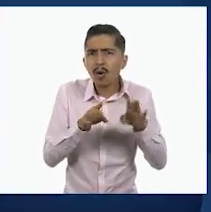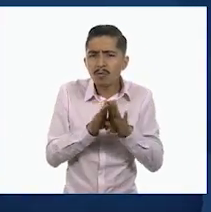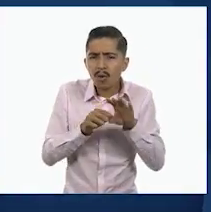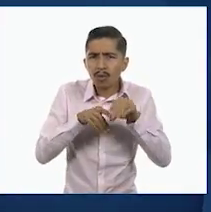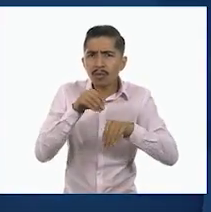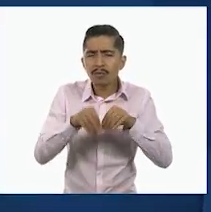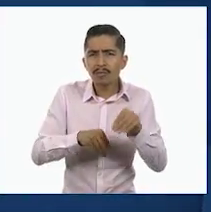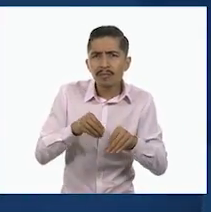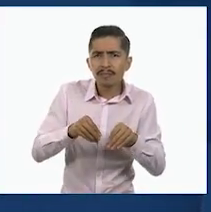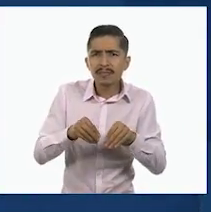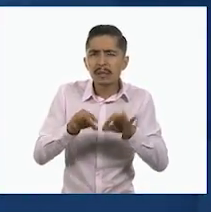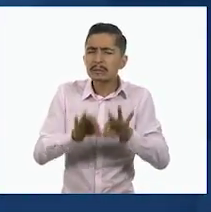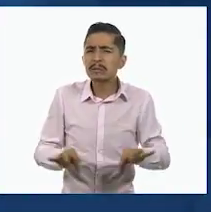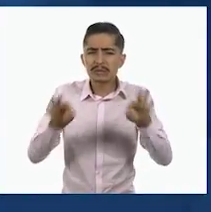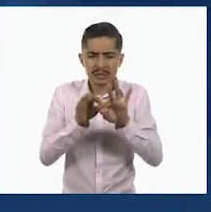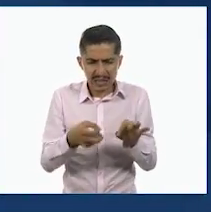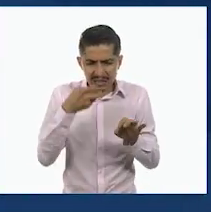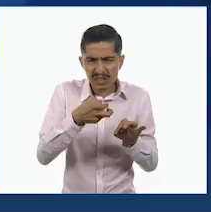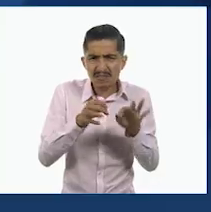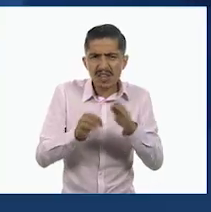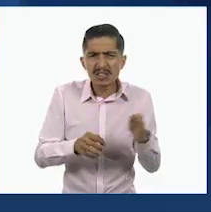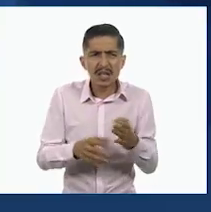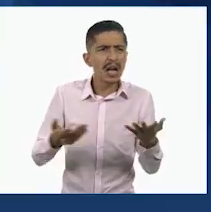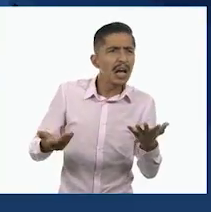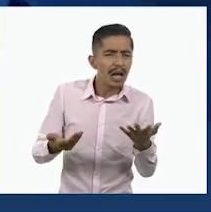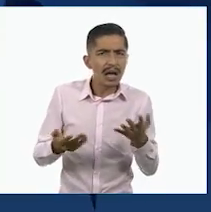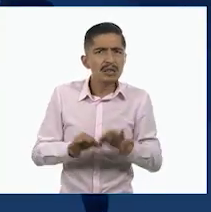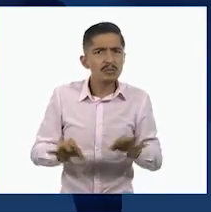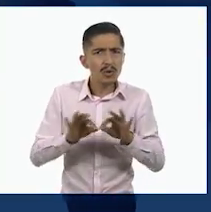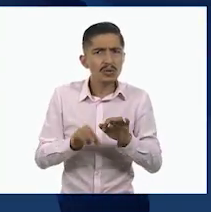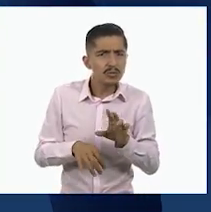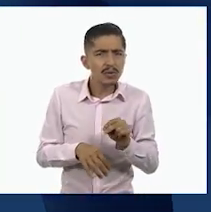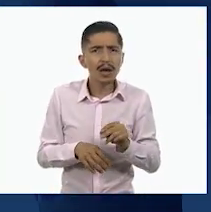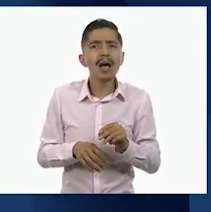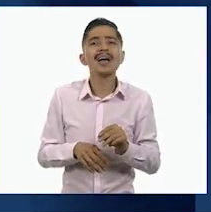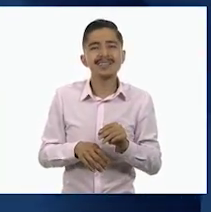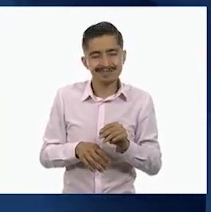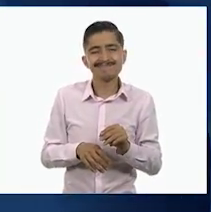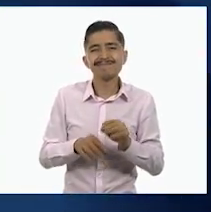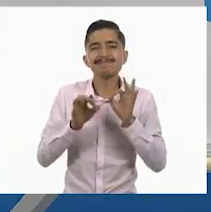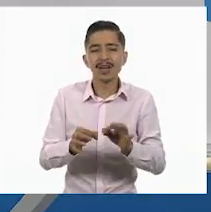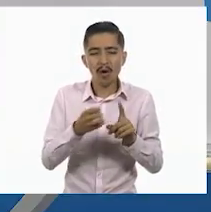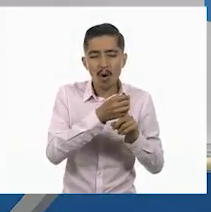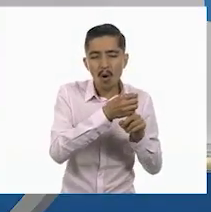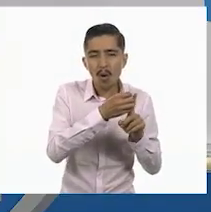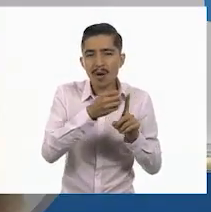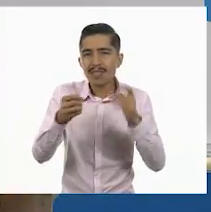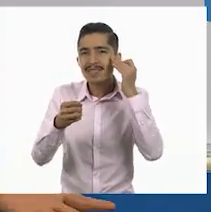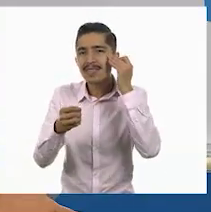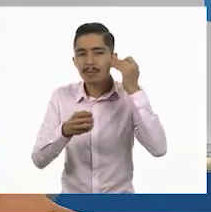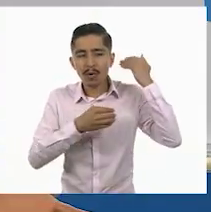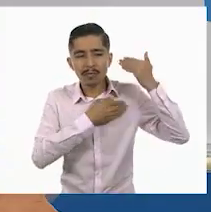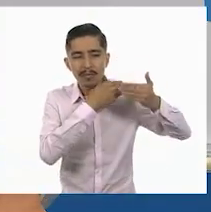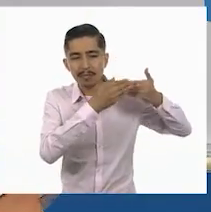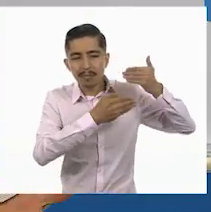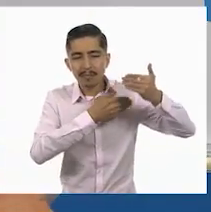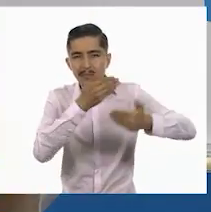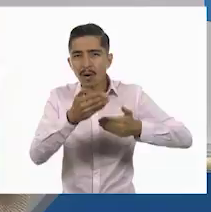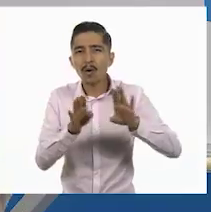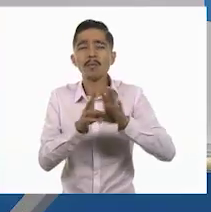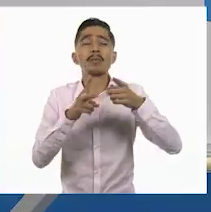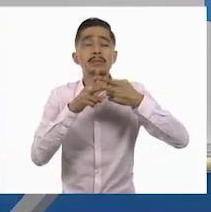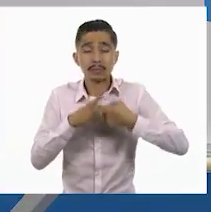¿Qué relevancia van a tener estas fechas? Pues nos van a permitir establecer el orden cronológico. Y vamos a empezar de lo más